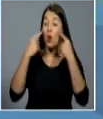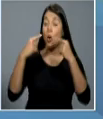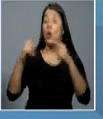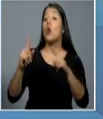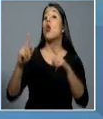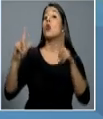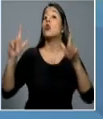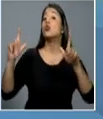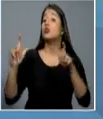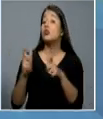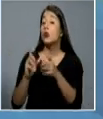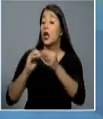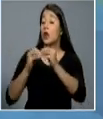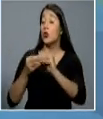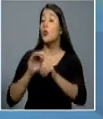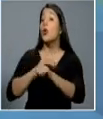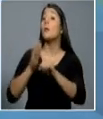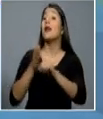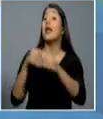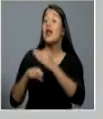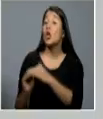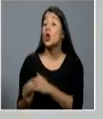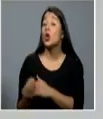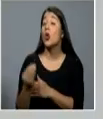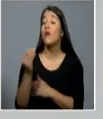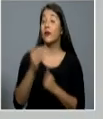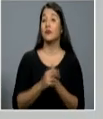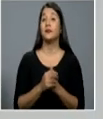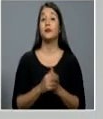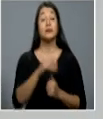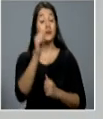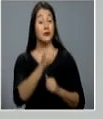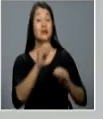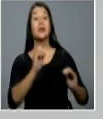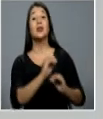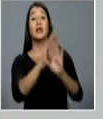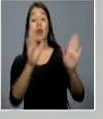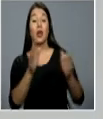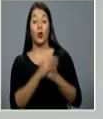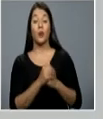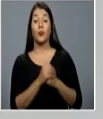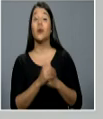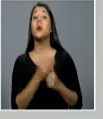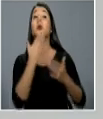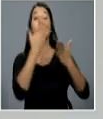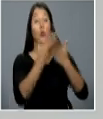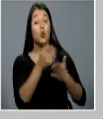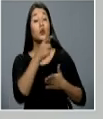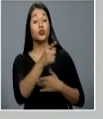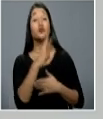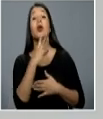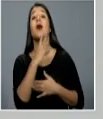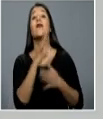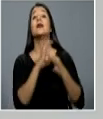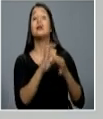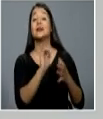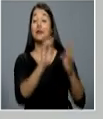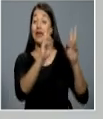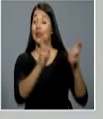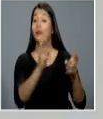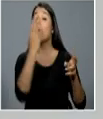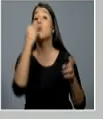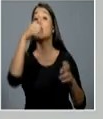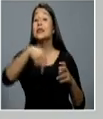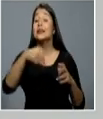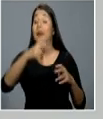el número de embarazos también en Claro. jovencitas? El tema, y qué bien que lo menciona, porque esta misma semana